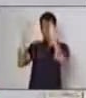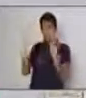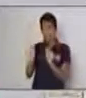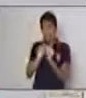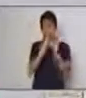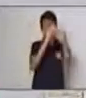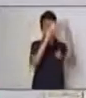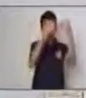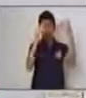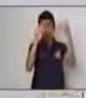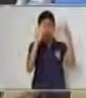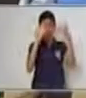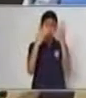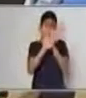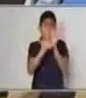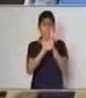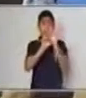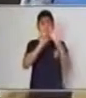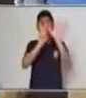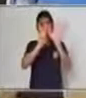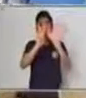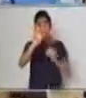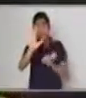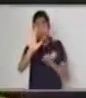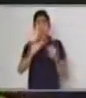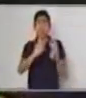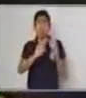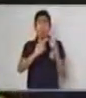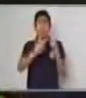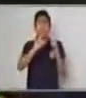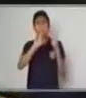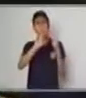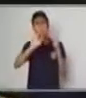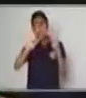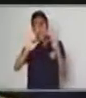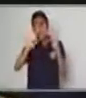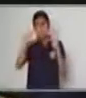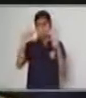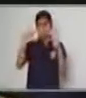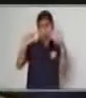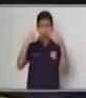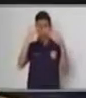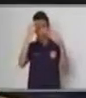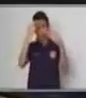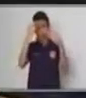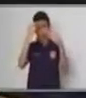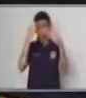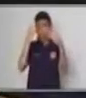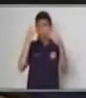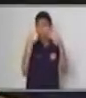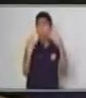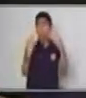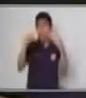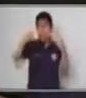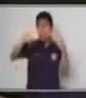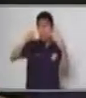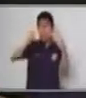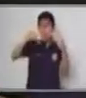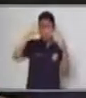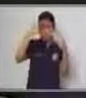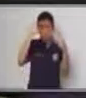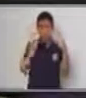de números como 75 y 45. Y es aquí donde entra